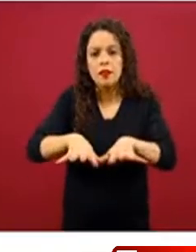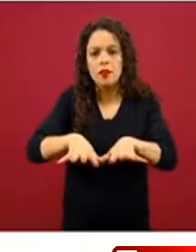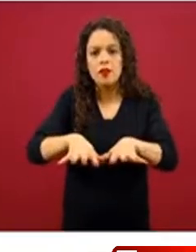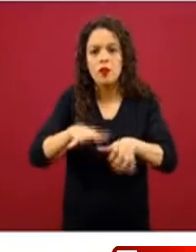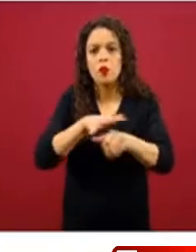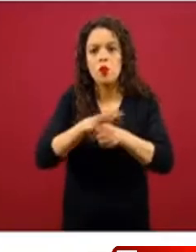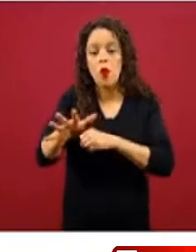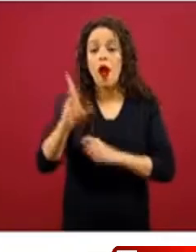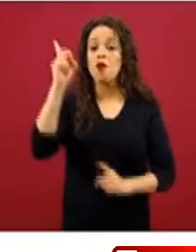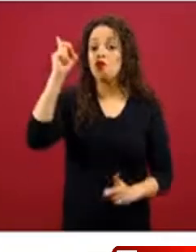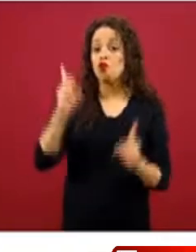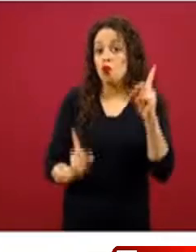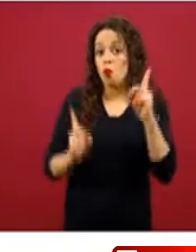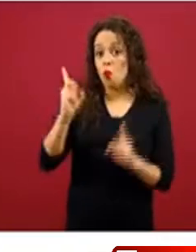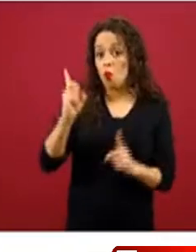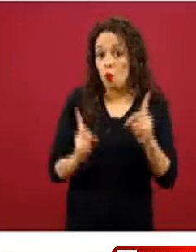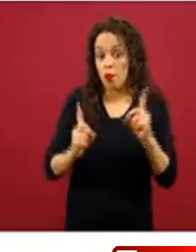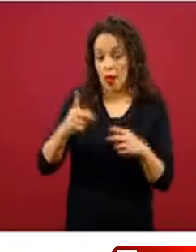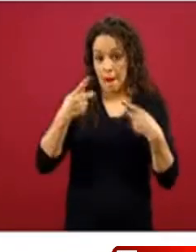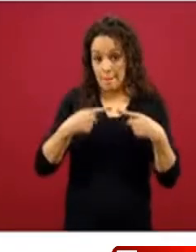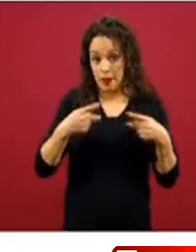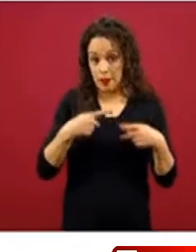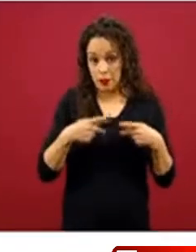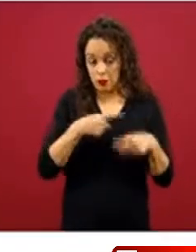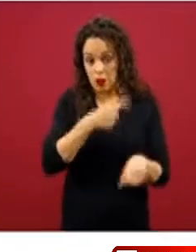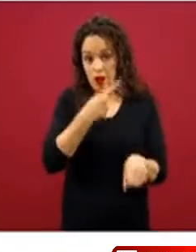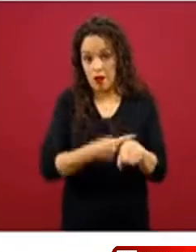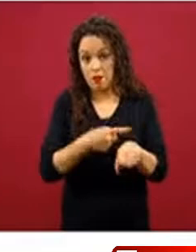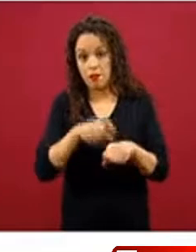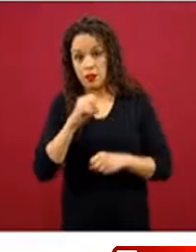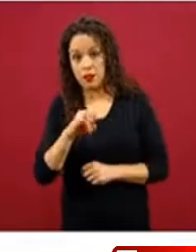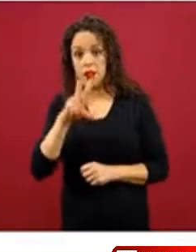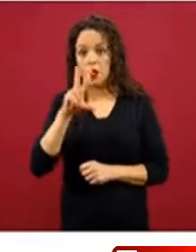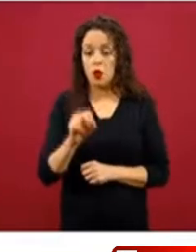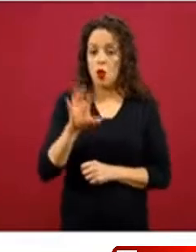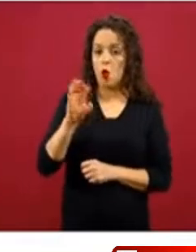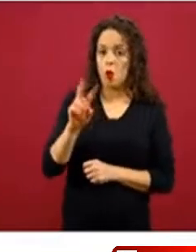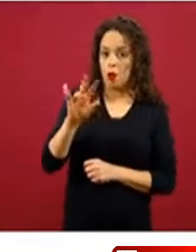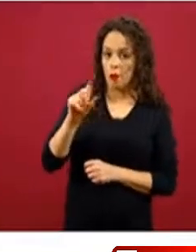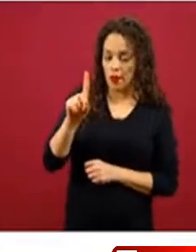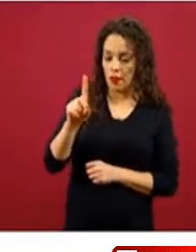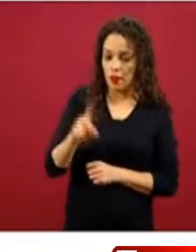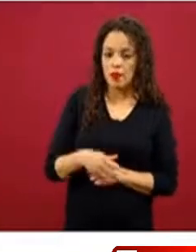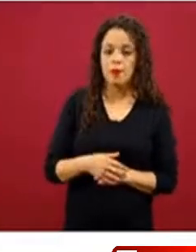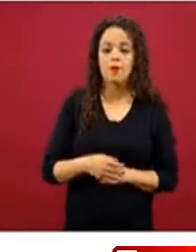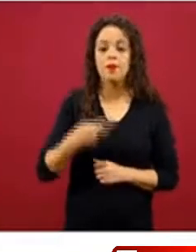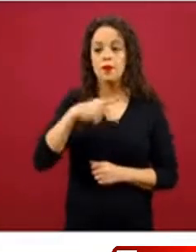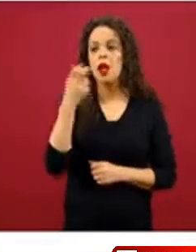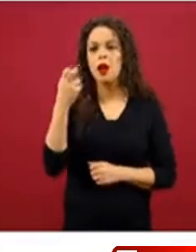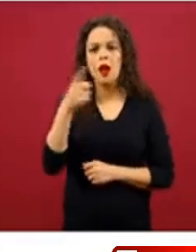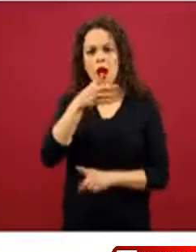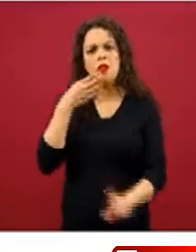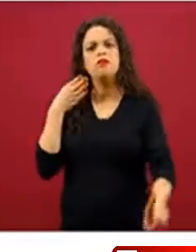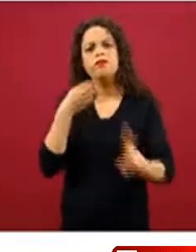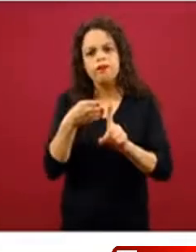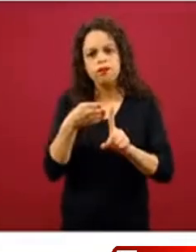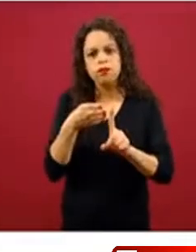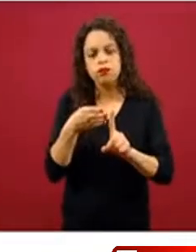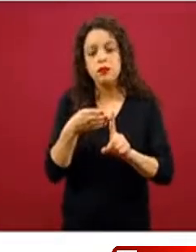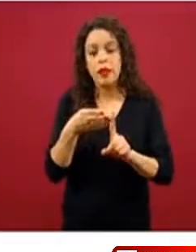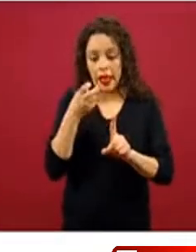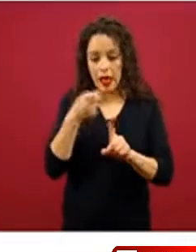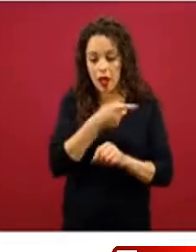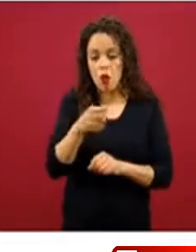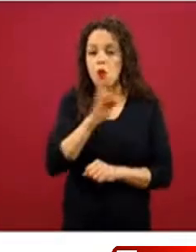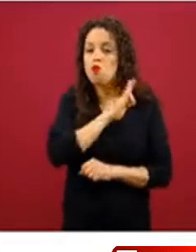casos sospechosos, que ya las vimos en una diapositiva previa, pero aquí solo nos enfocamos a los mismos para